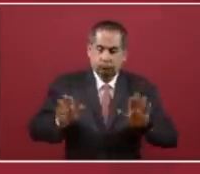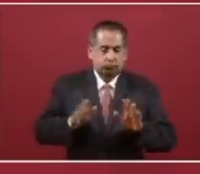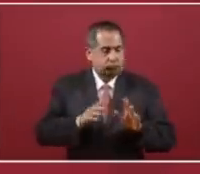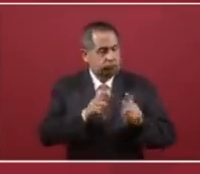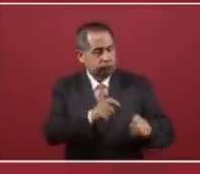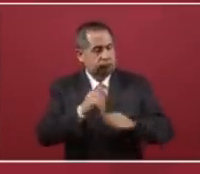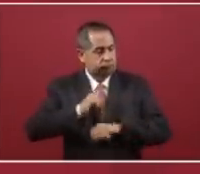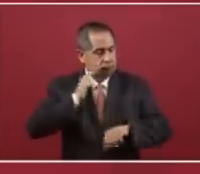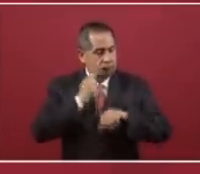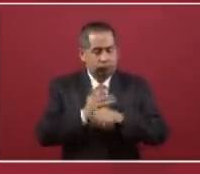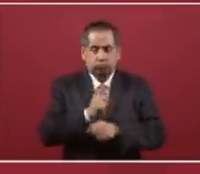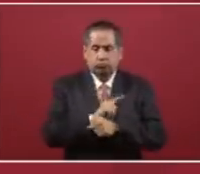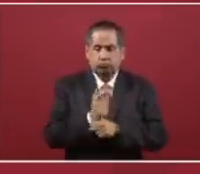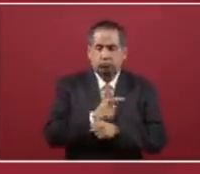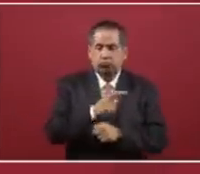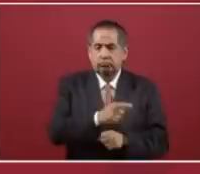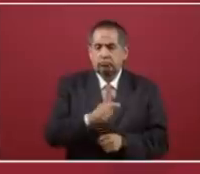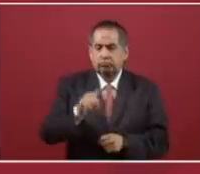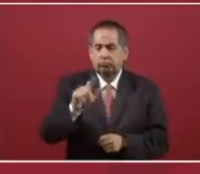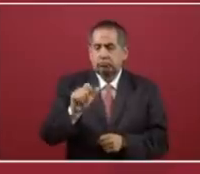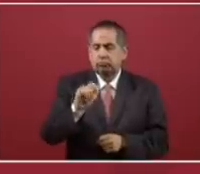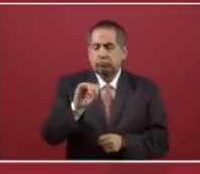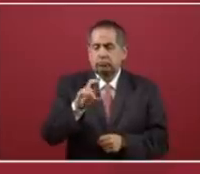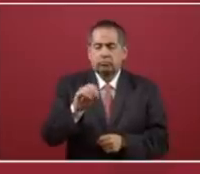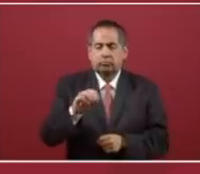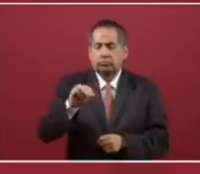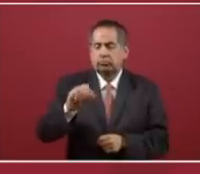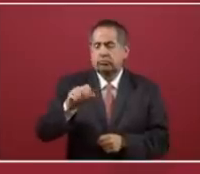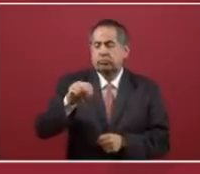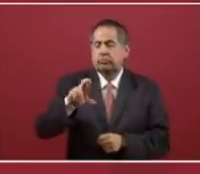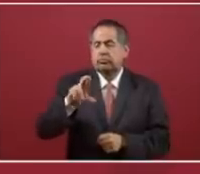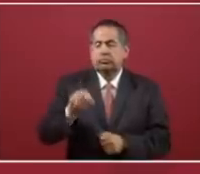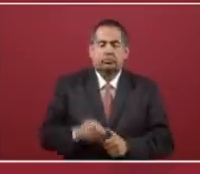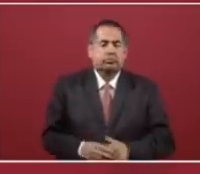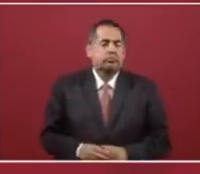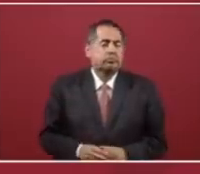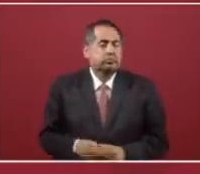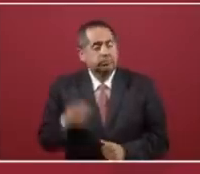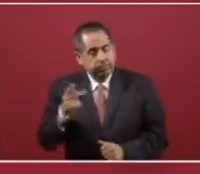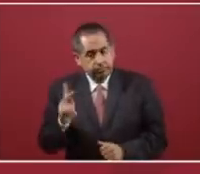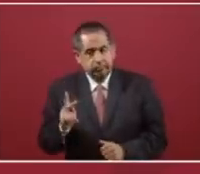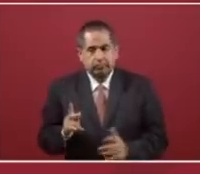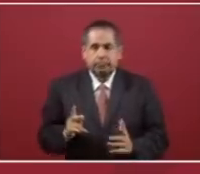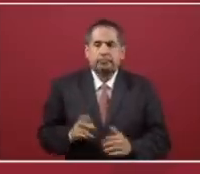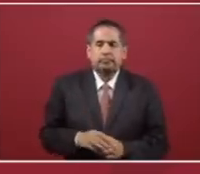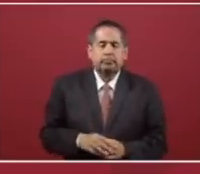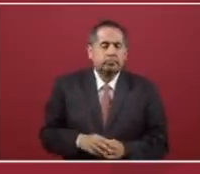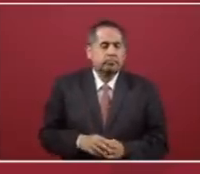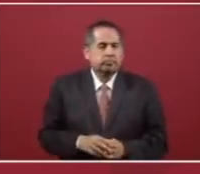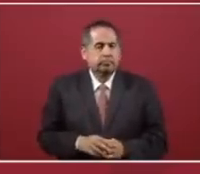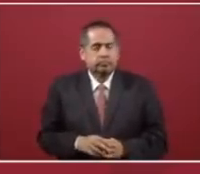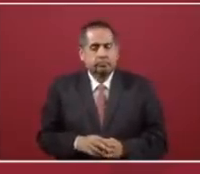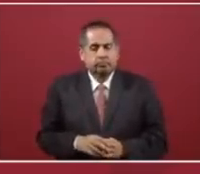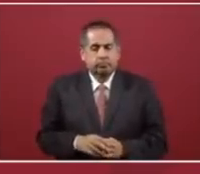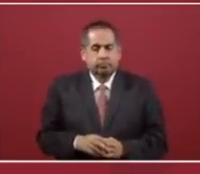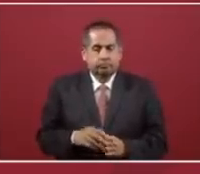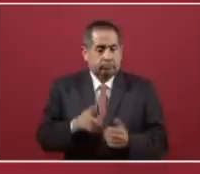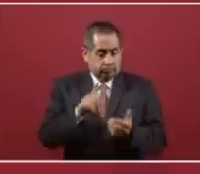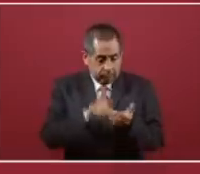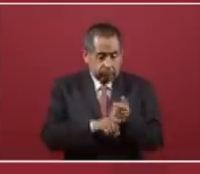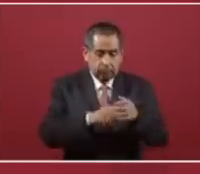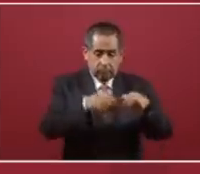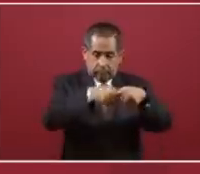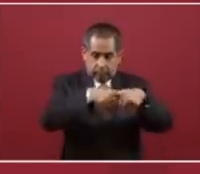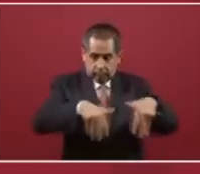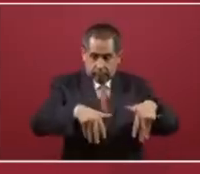licenciado alejandro gertz manero pero dentro de la fiscalía general